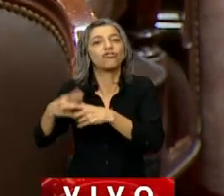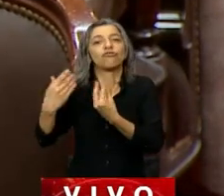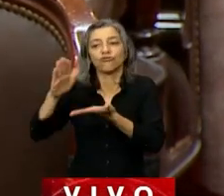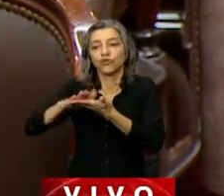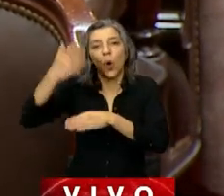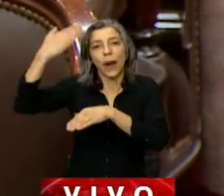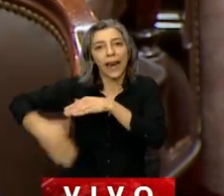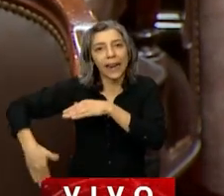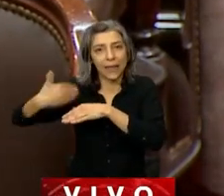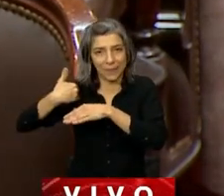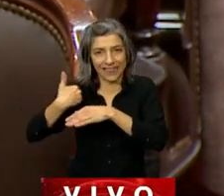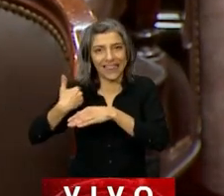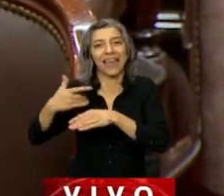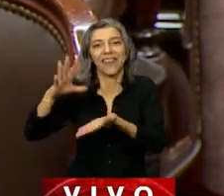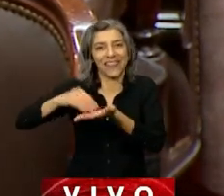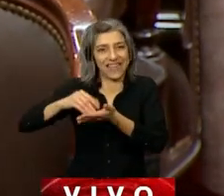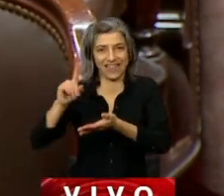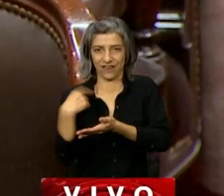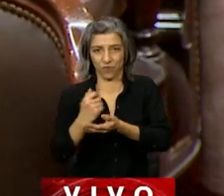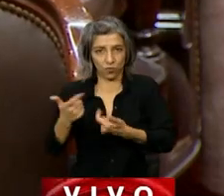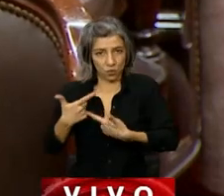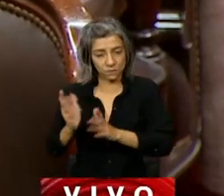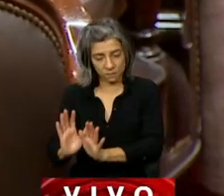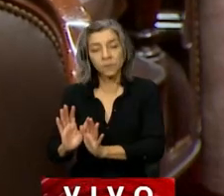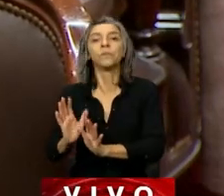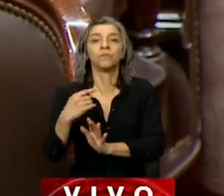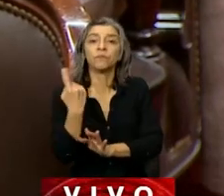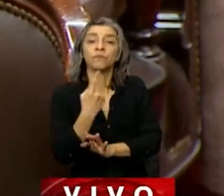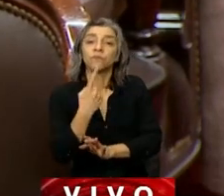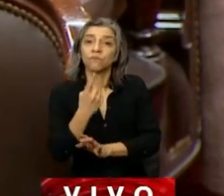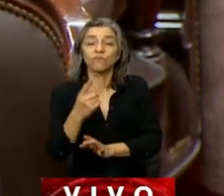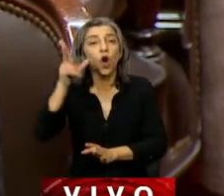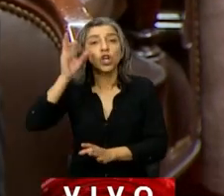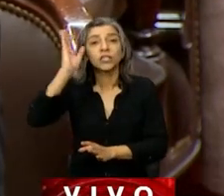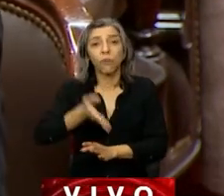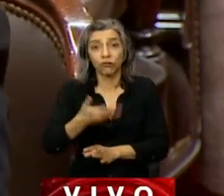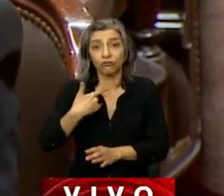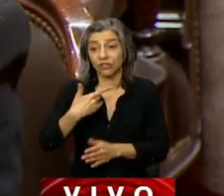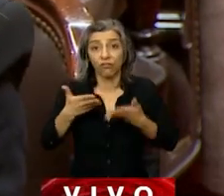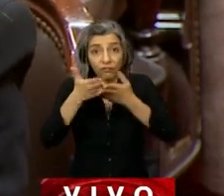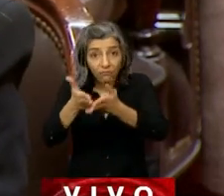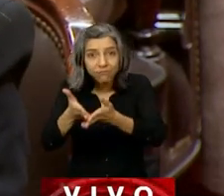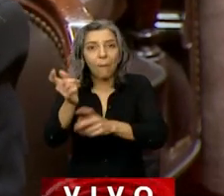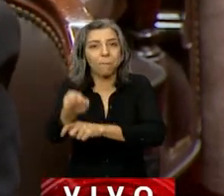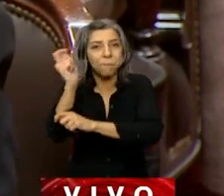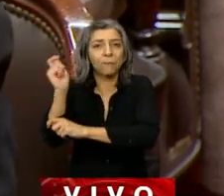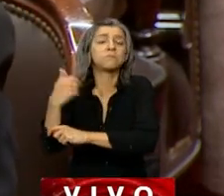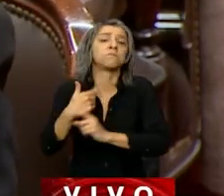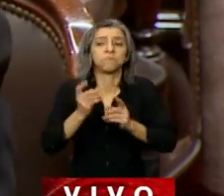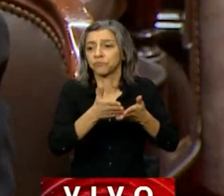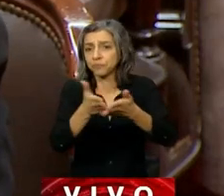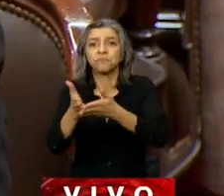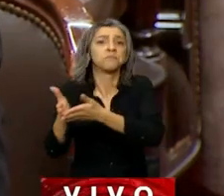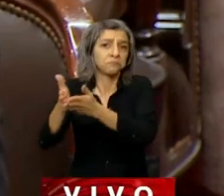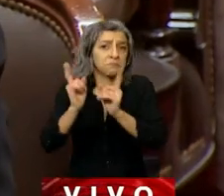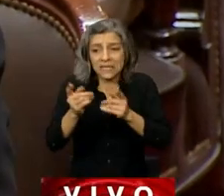Continental. Y como mencionamos incansablemente, el 80% de las embarcaciones pesqueras son poteros que pescan en